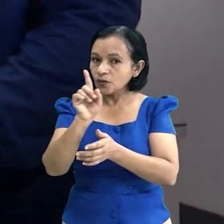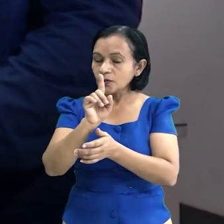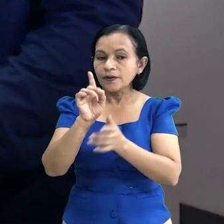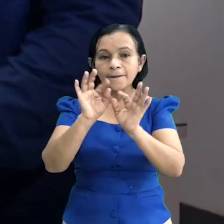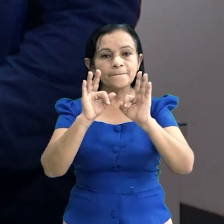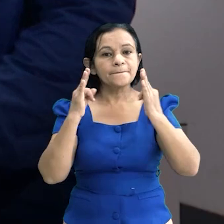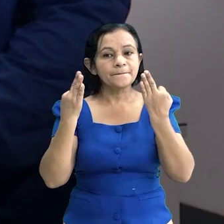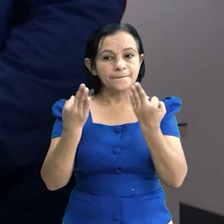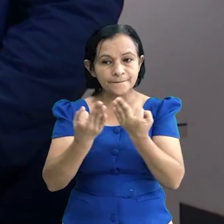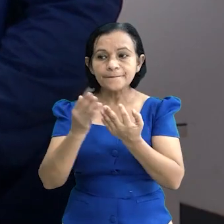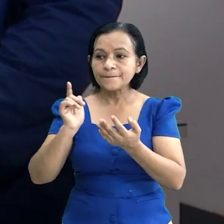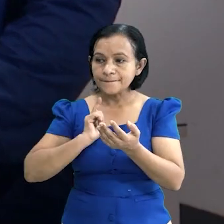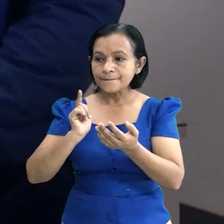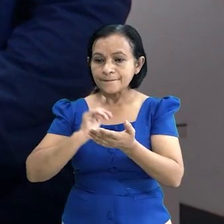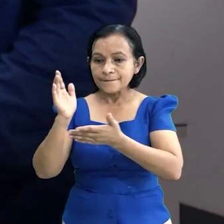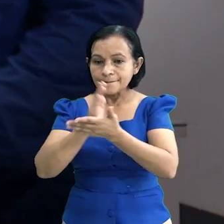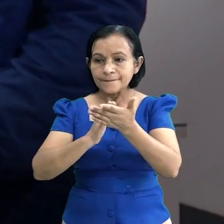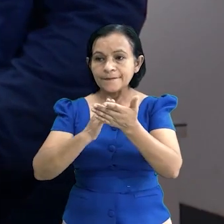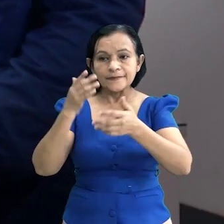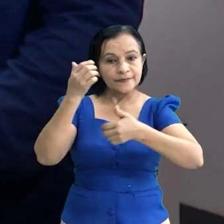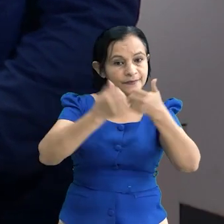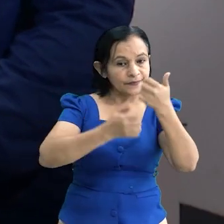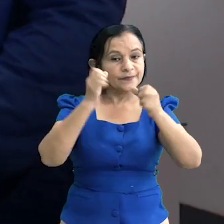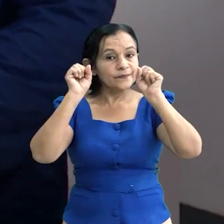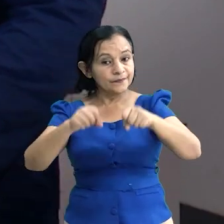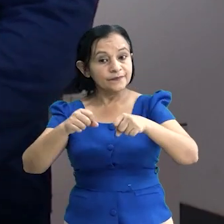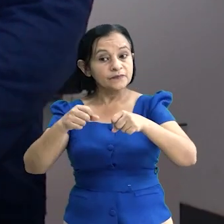la familia de que hay una situación, hay una amenaza